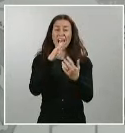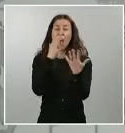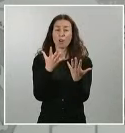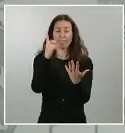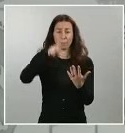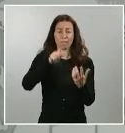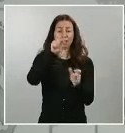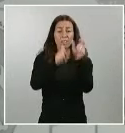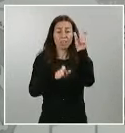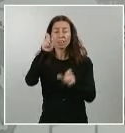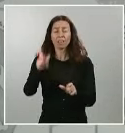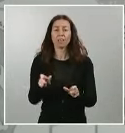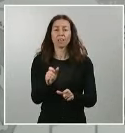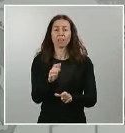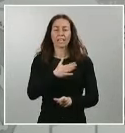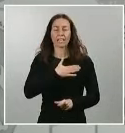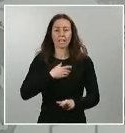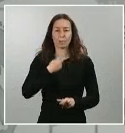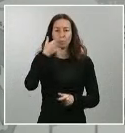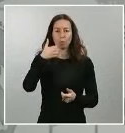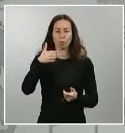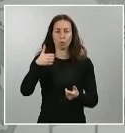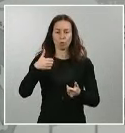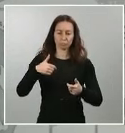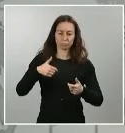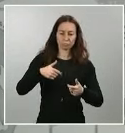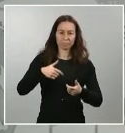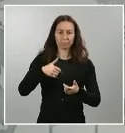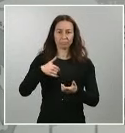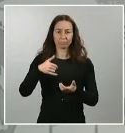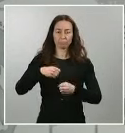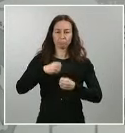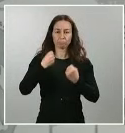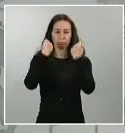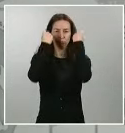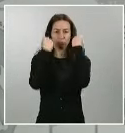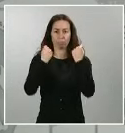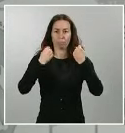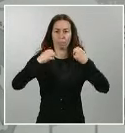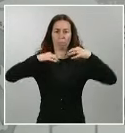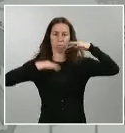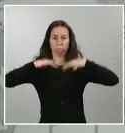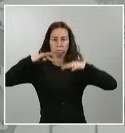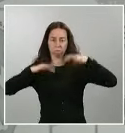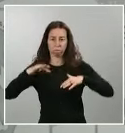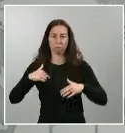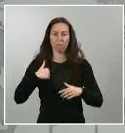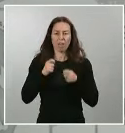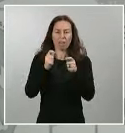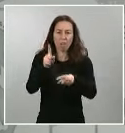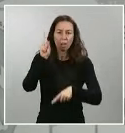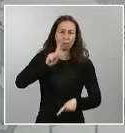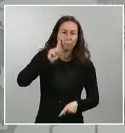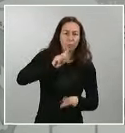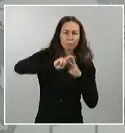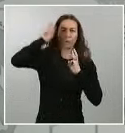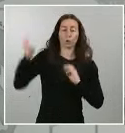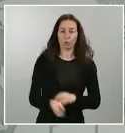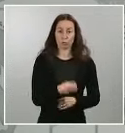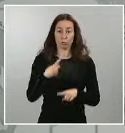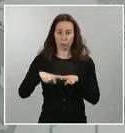mucha angustia social. Algunas de estas medidas ya han sido acordadas y lo celebramos, pero además Europa debe